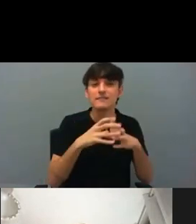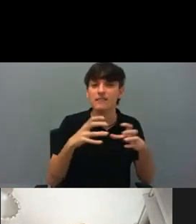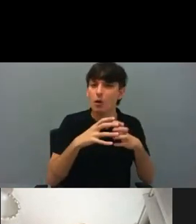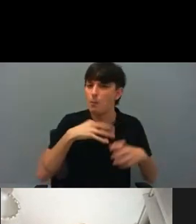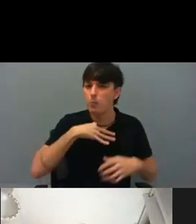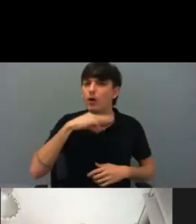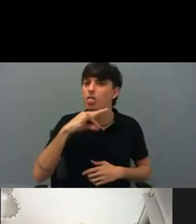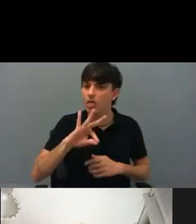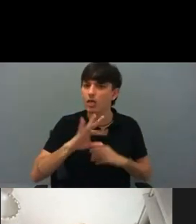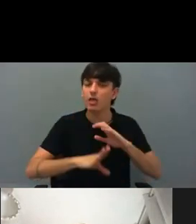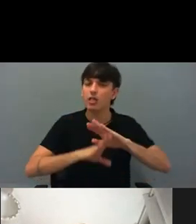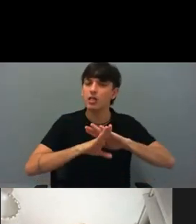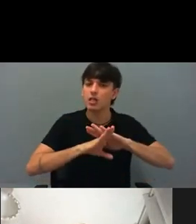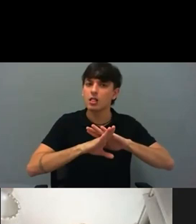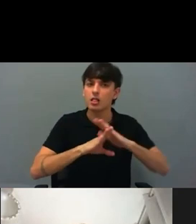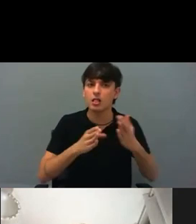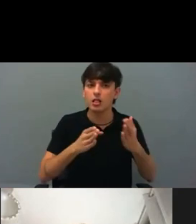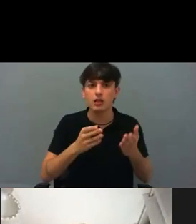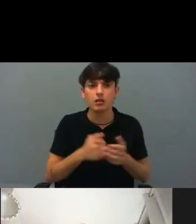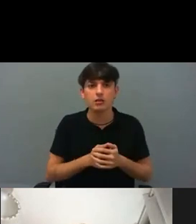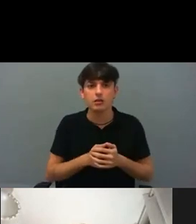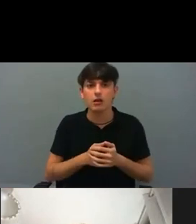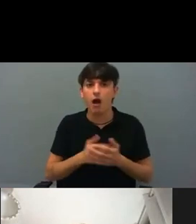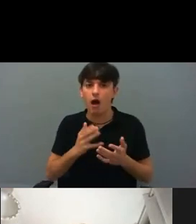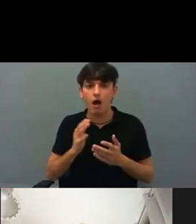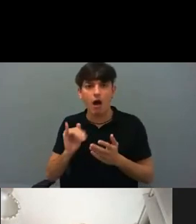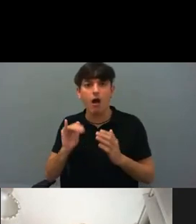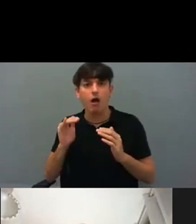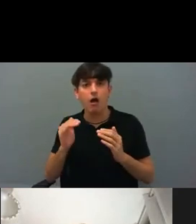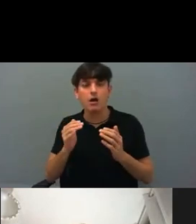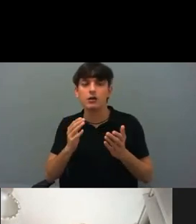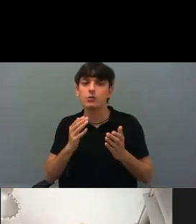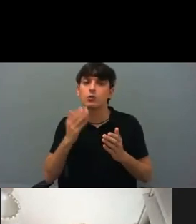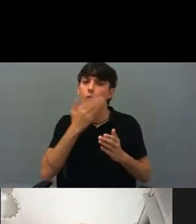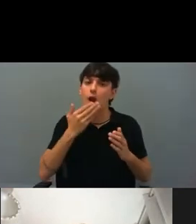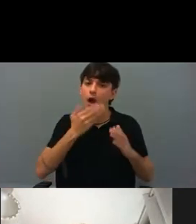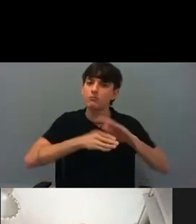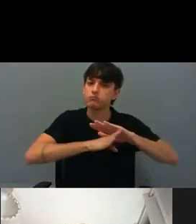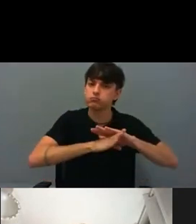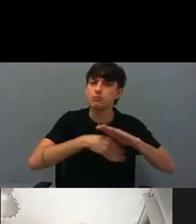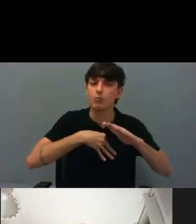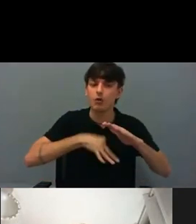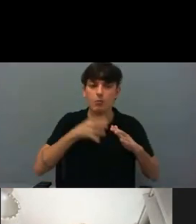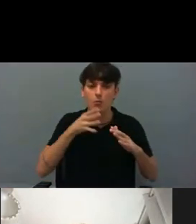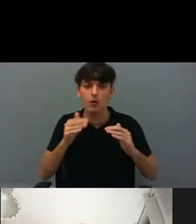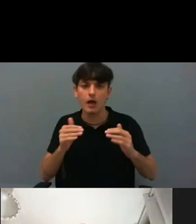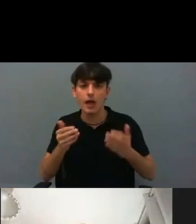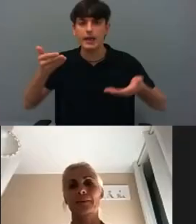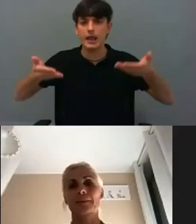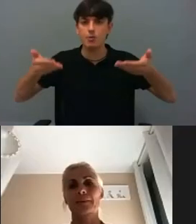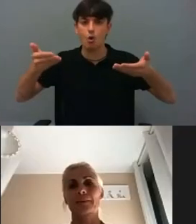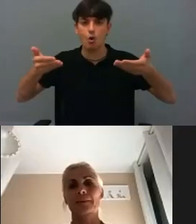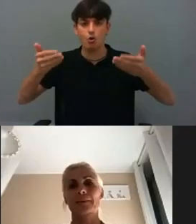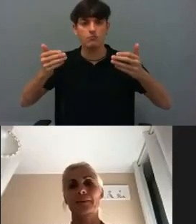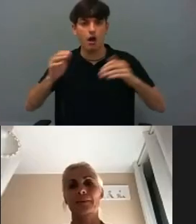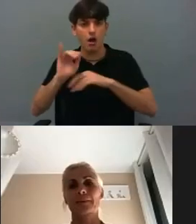puedes seguir en la escuela con niños normales porque hay un equilibrio y claro, eso también luego, pues en mi trabajo también había un